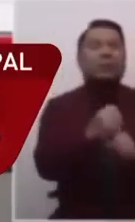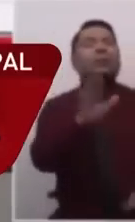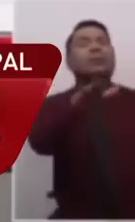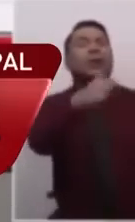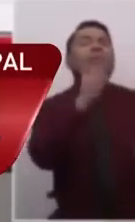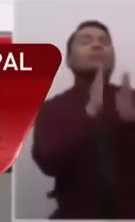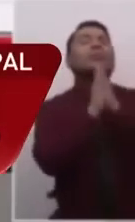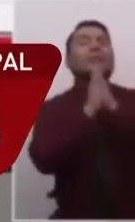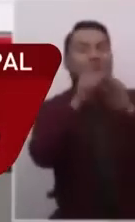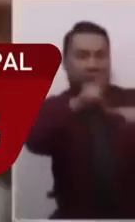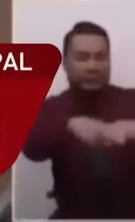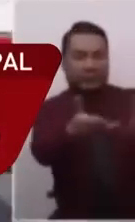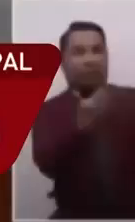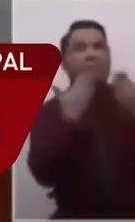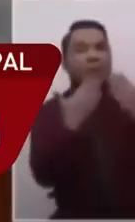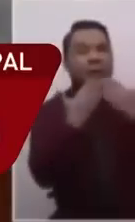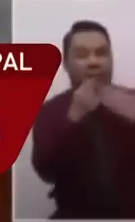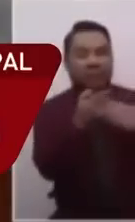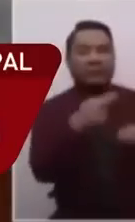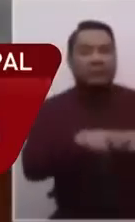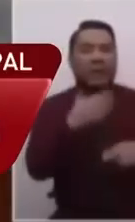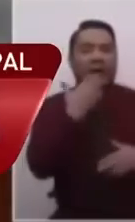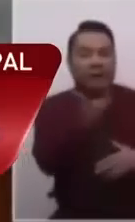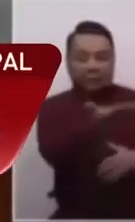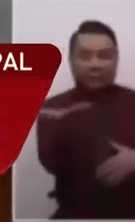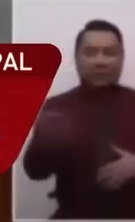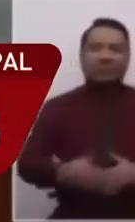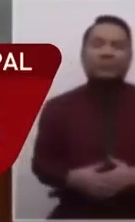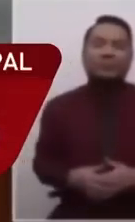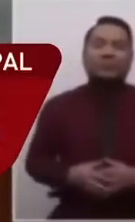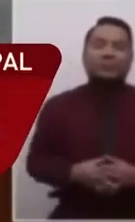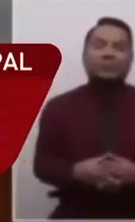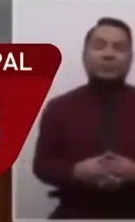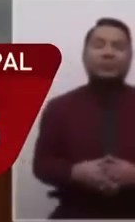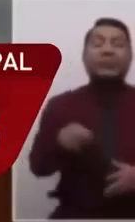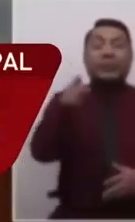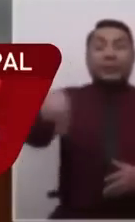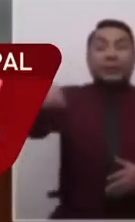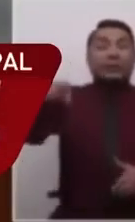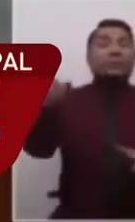Candidato, tome asiento. Nos interesa saber quiénes están en su lista, porque ellos también van a gobernar Lima.